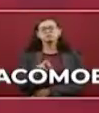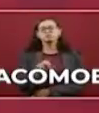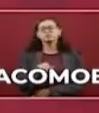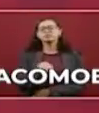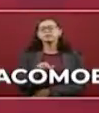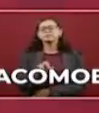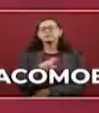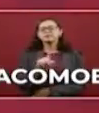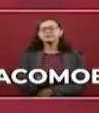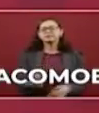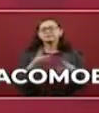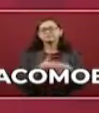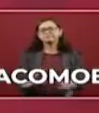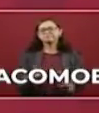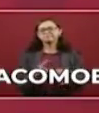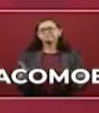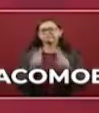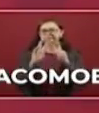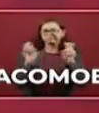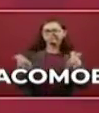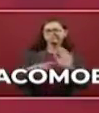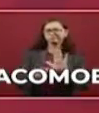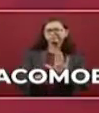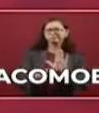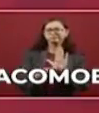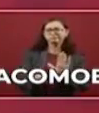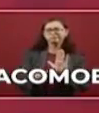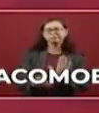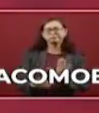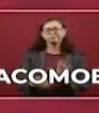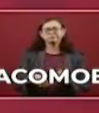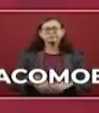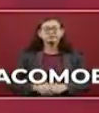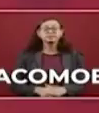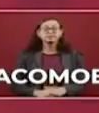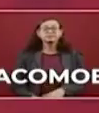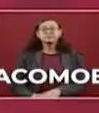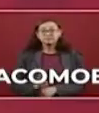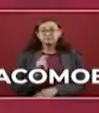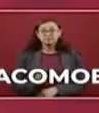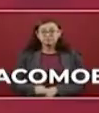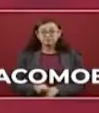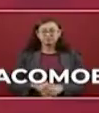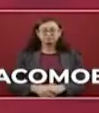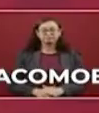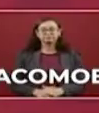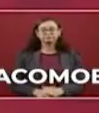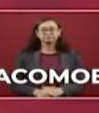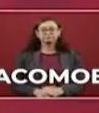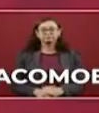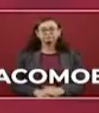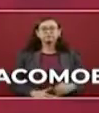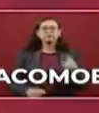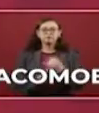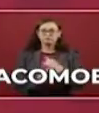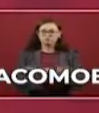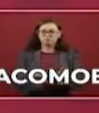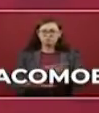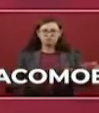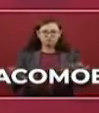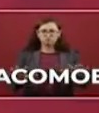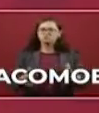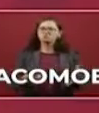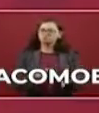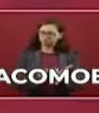que estaban ahí unos 60 ese día, calculo, estábamos nosotras tres y bueno, es un ejercicio interesante, importante ver lo